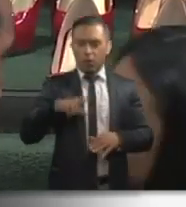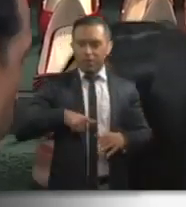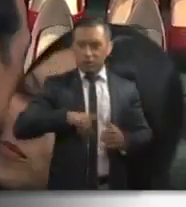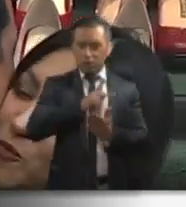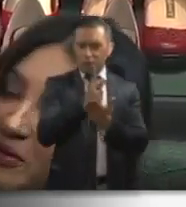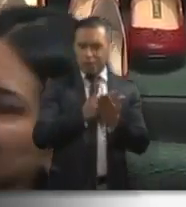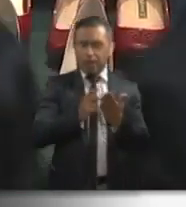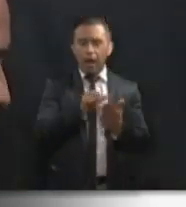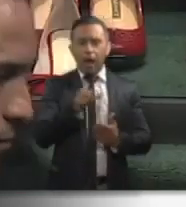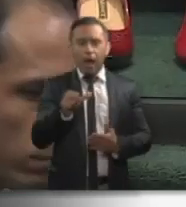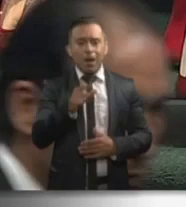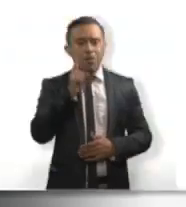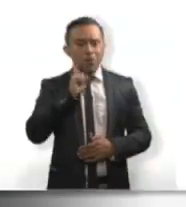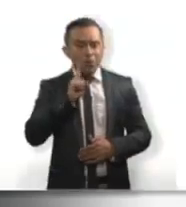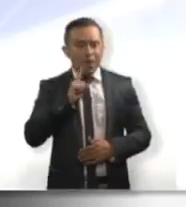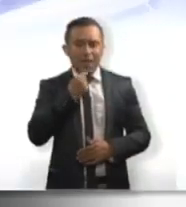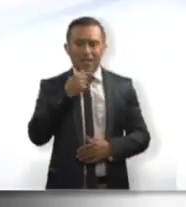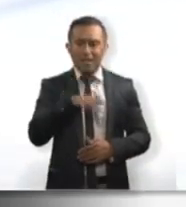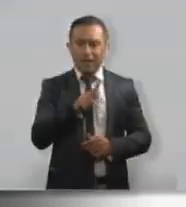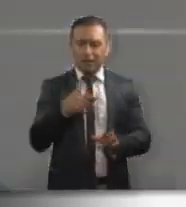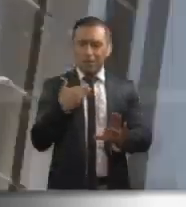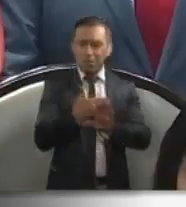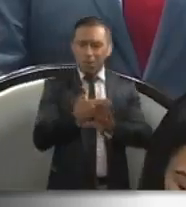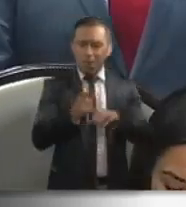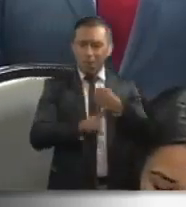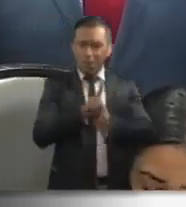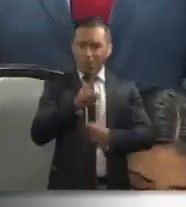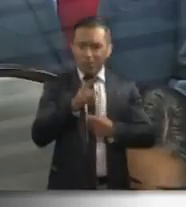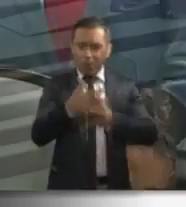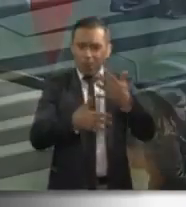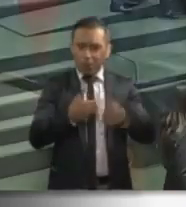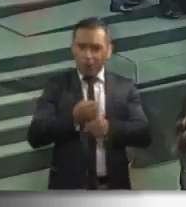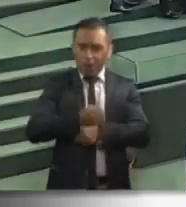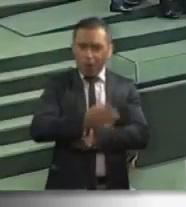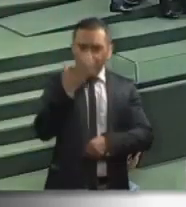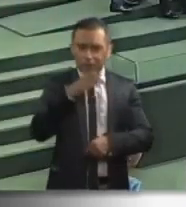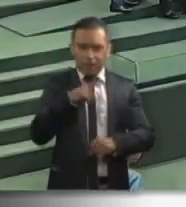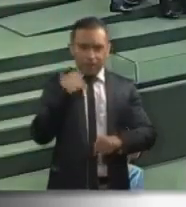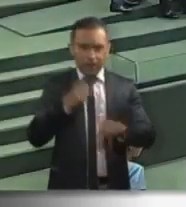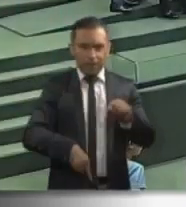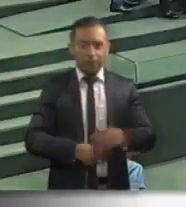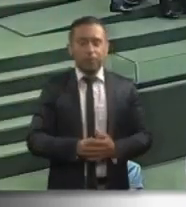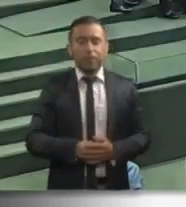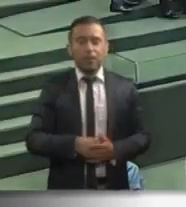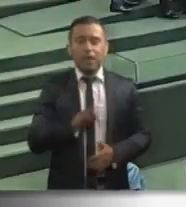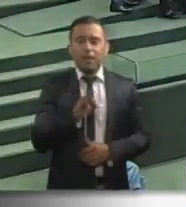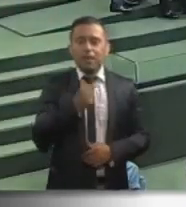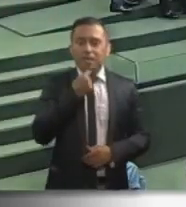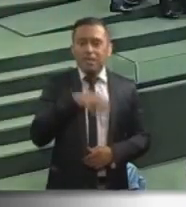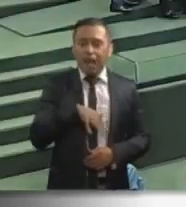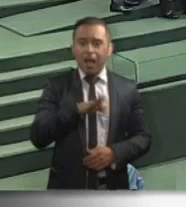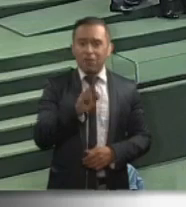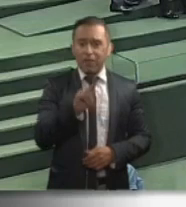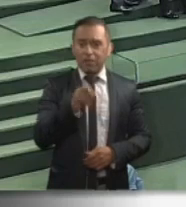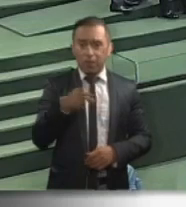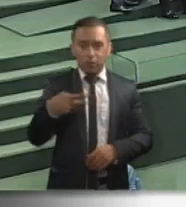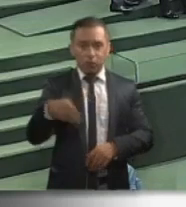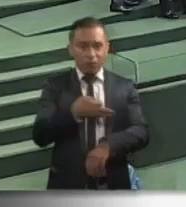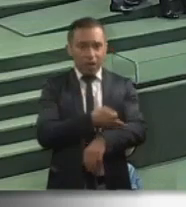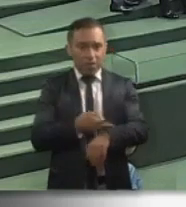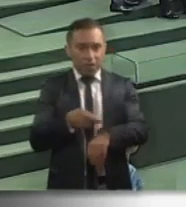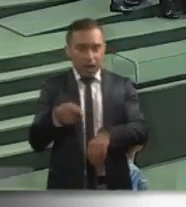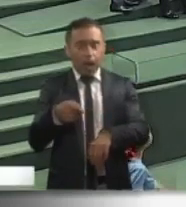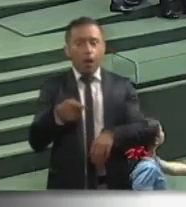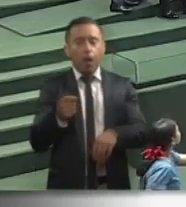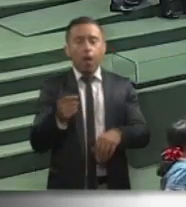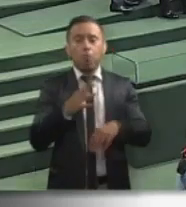las mujeres y las niñas a la familia de fátima nada les sirve un gobierno que le eche la culpa a los